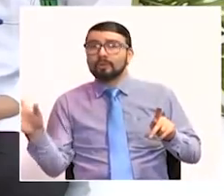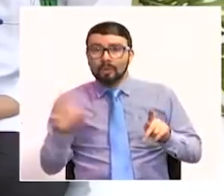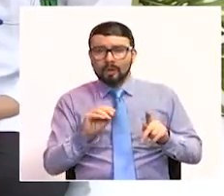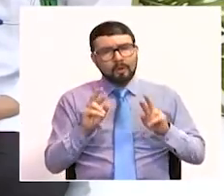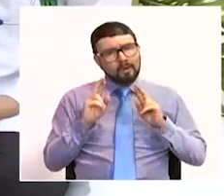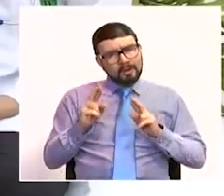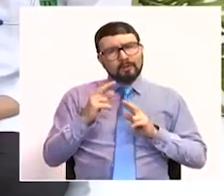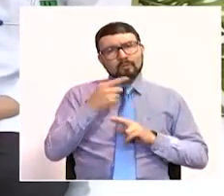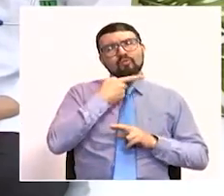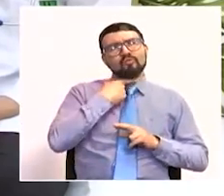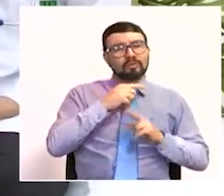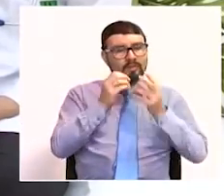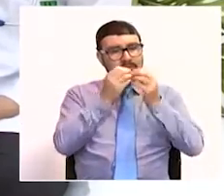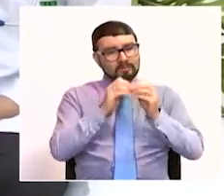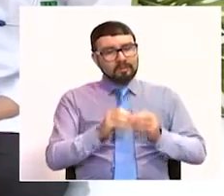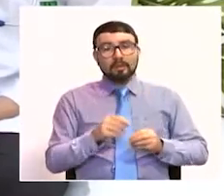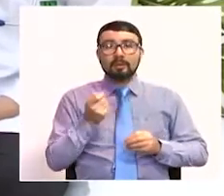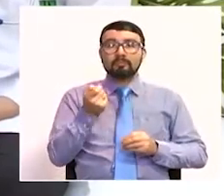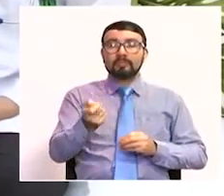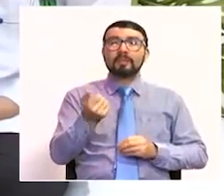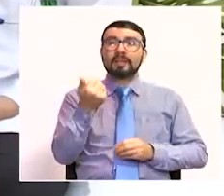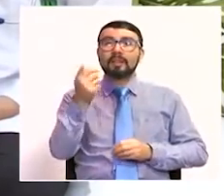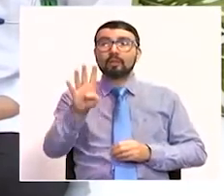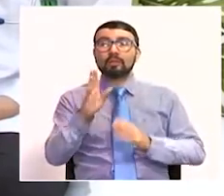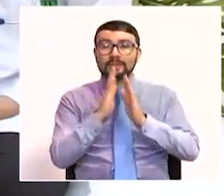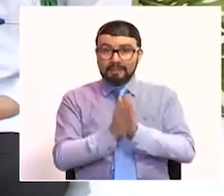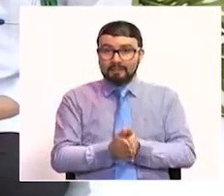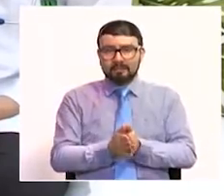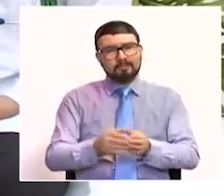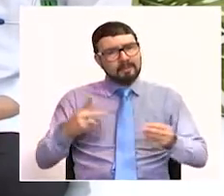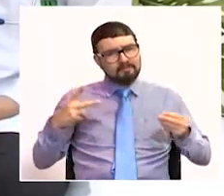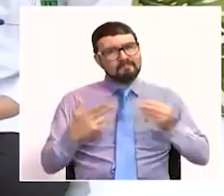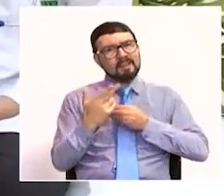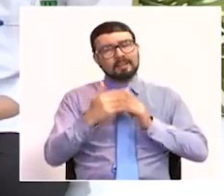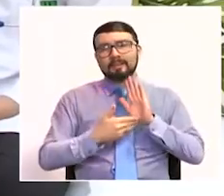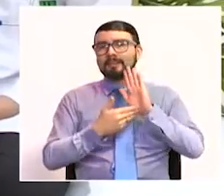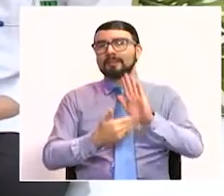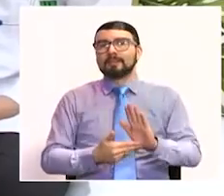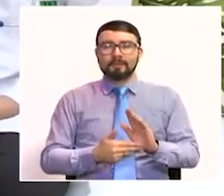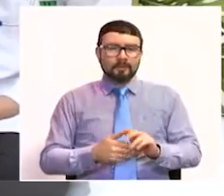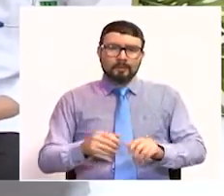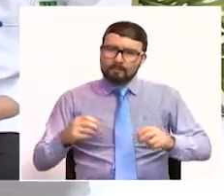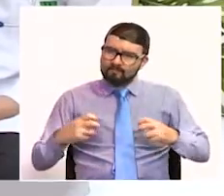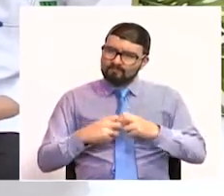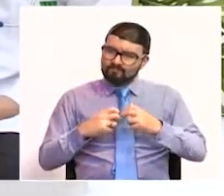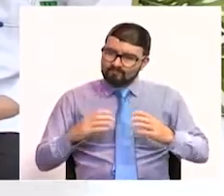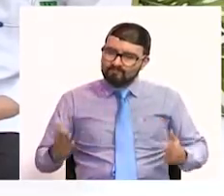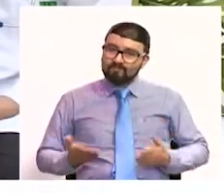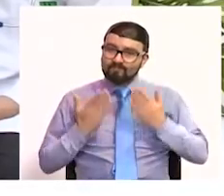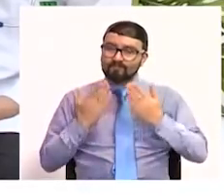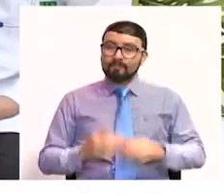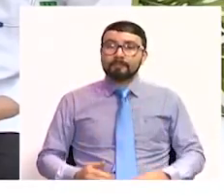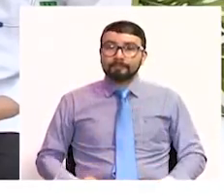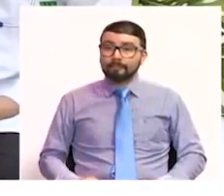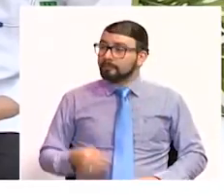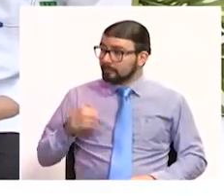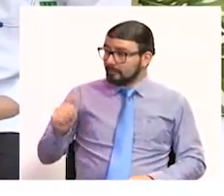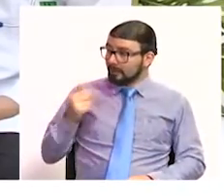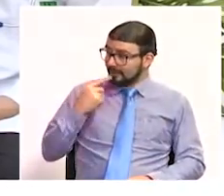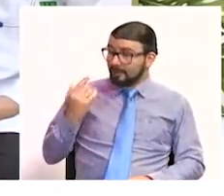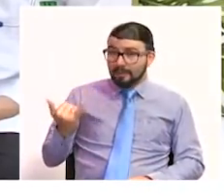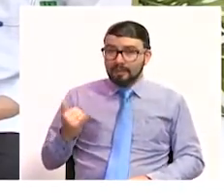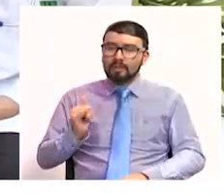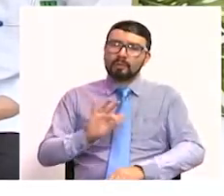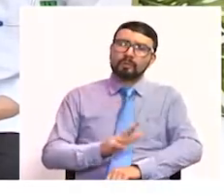trabajo musical. 14 de diciembre el lanzamiento, y bueno, con toda la mejor energía. Claro, y como dice él, la música